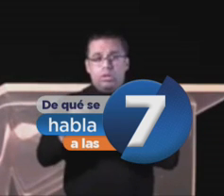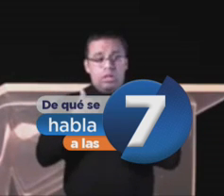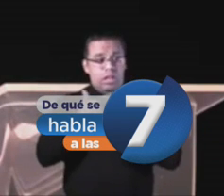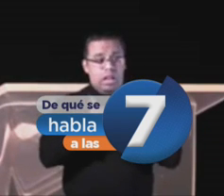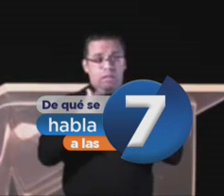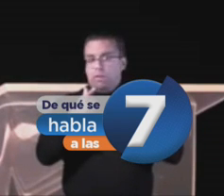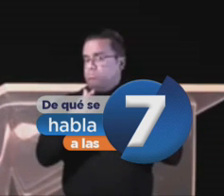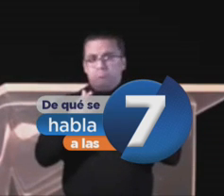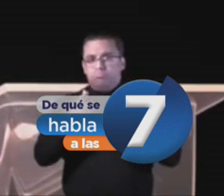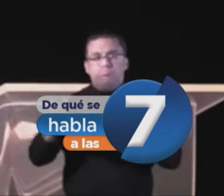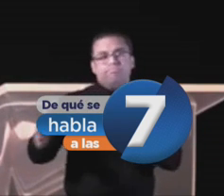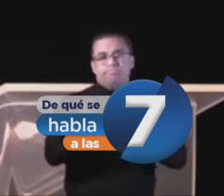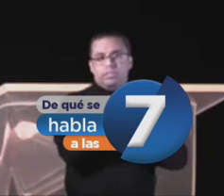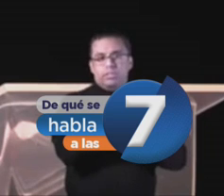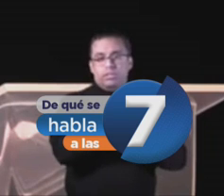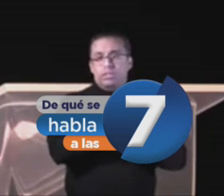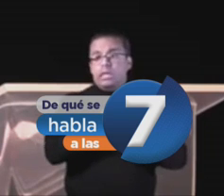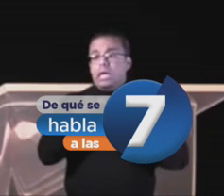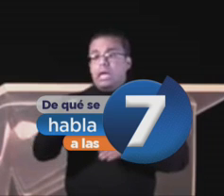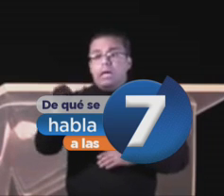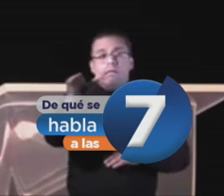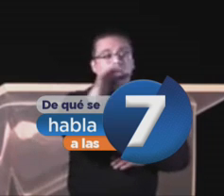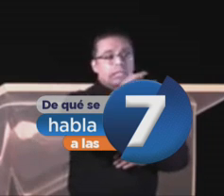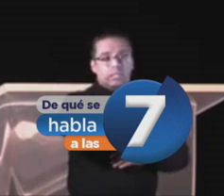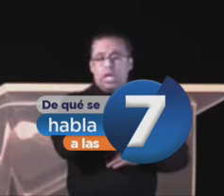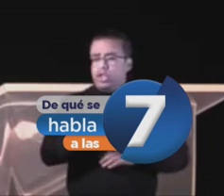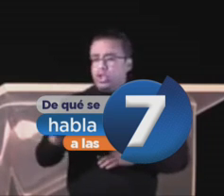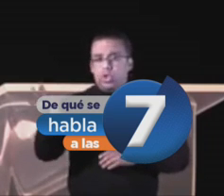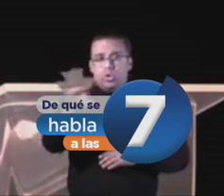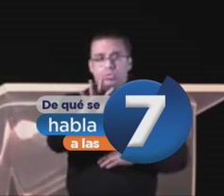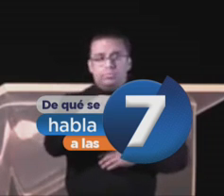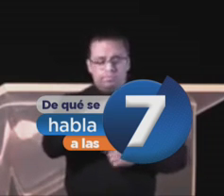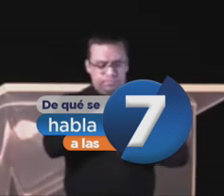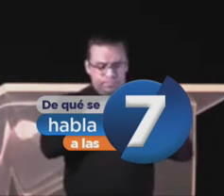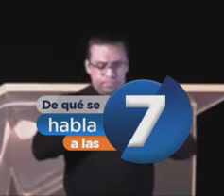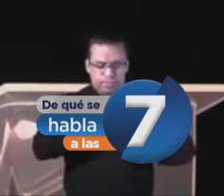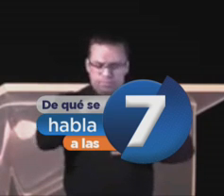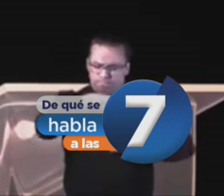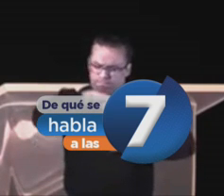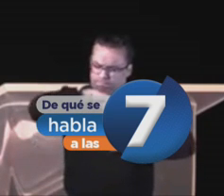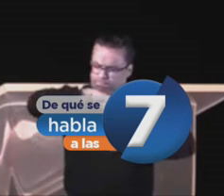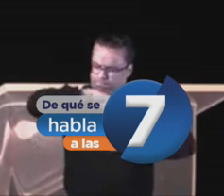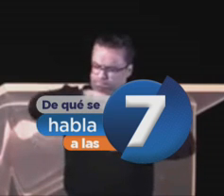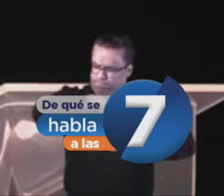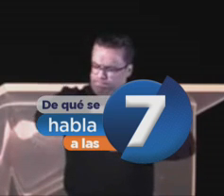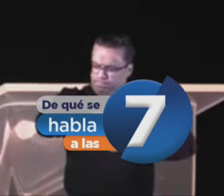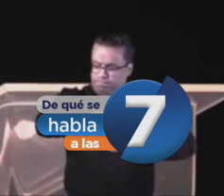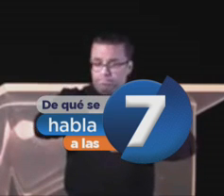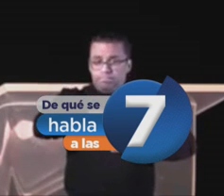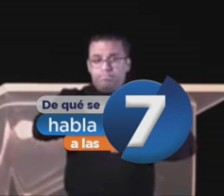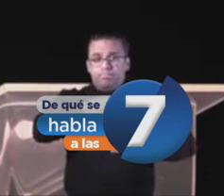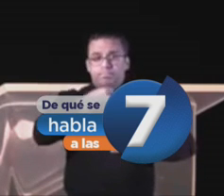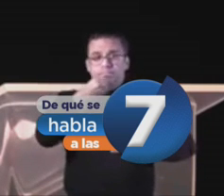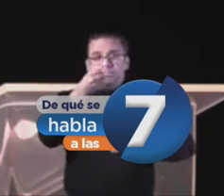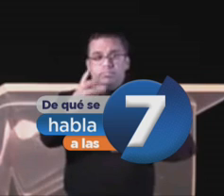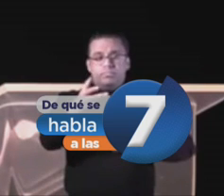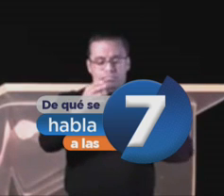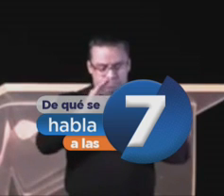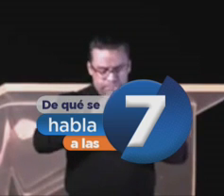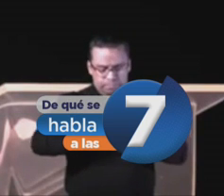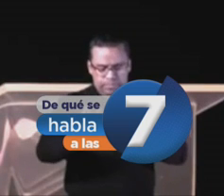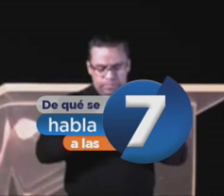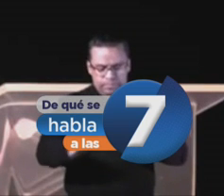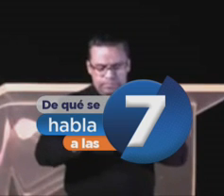la víctima, les expresamos desde lo más hondo de nuestro ser que lo sentimos de